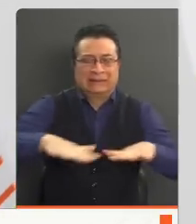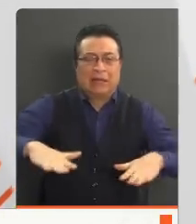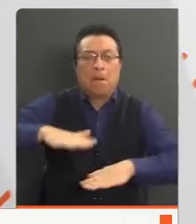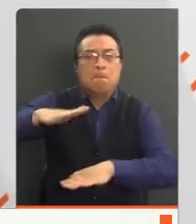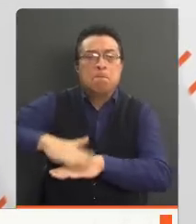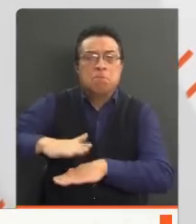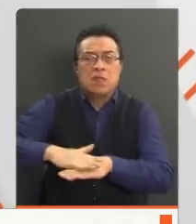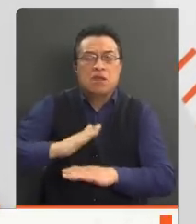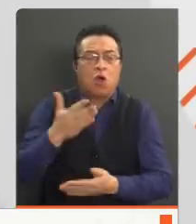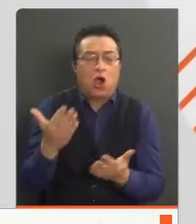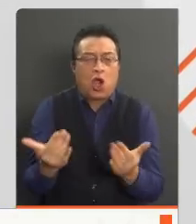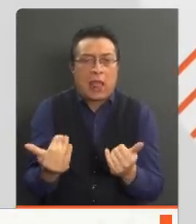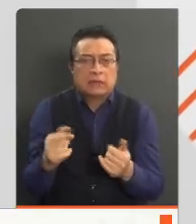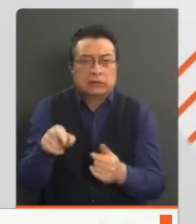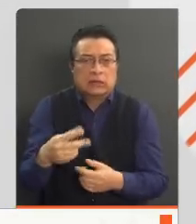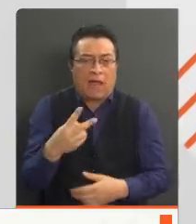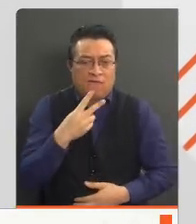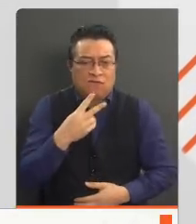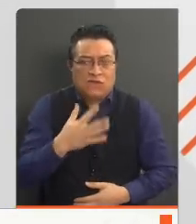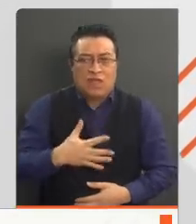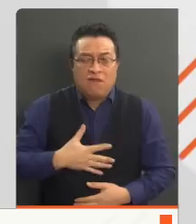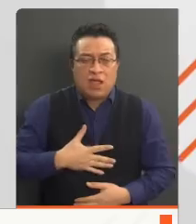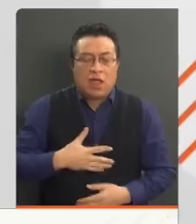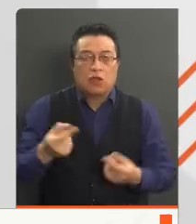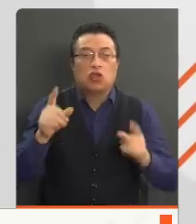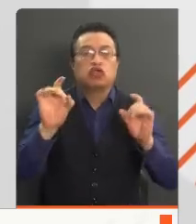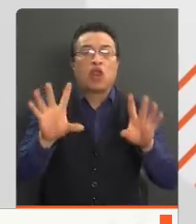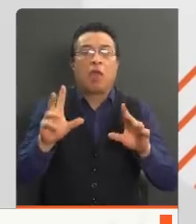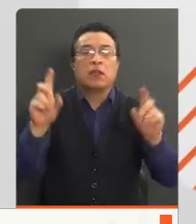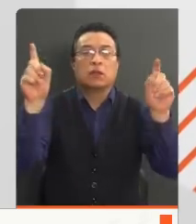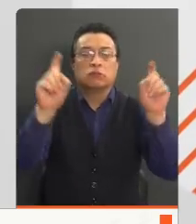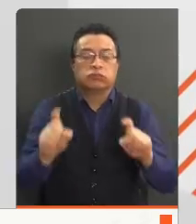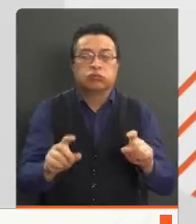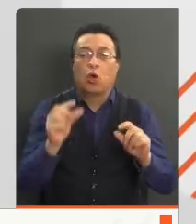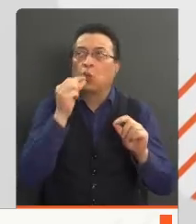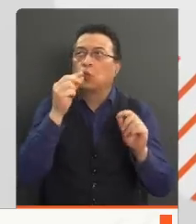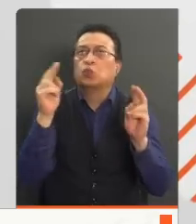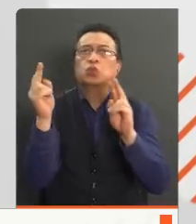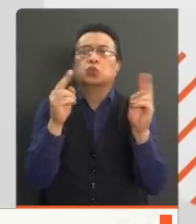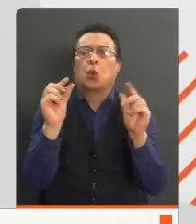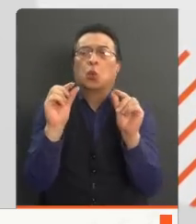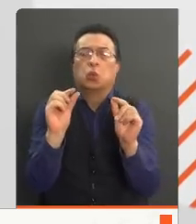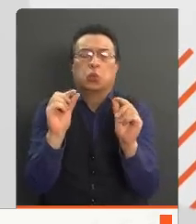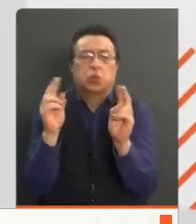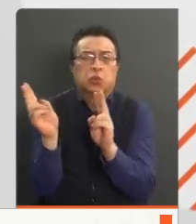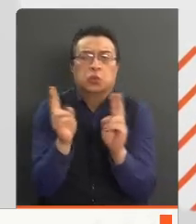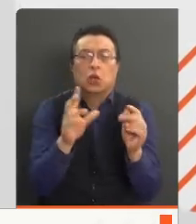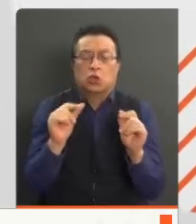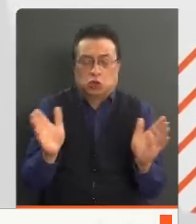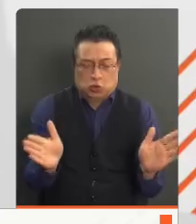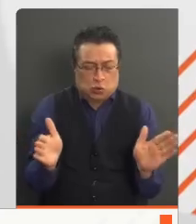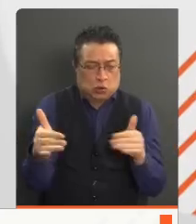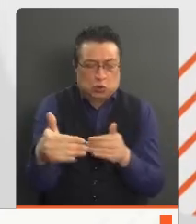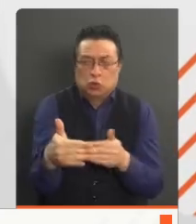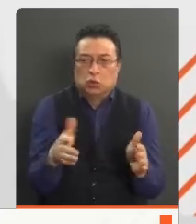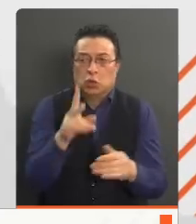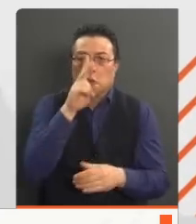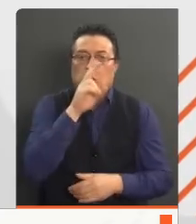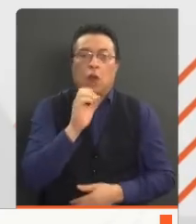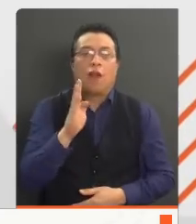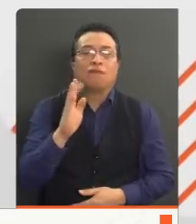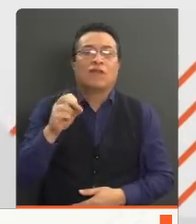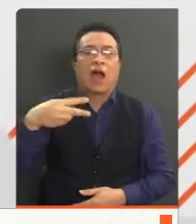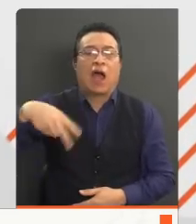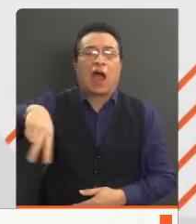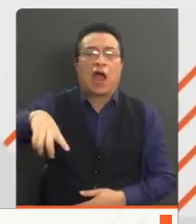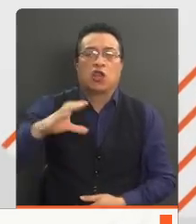para vivir debe tener. Solo electricidad, algo de ventilación y un reducido espacio que dejaron como baño. La